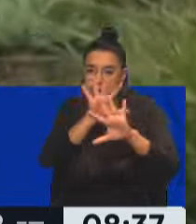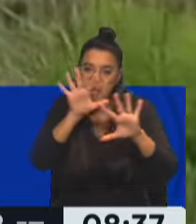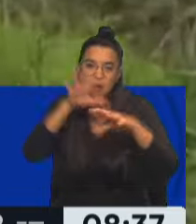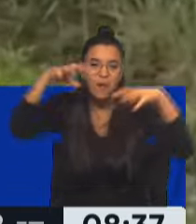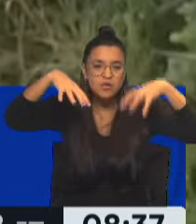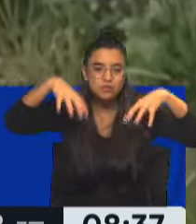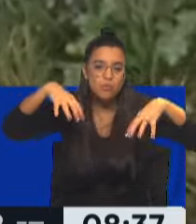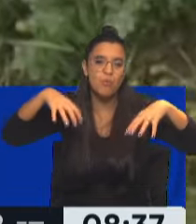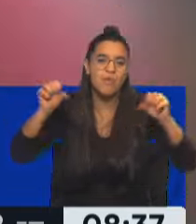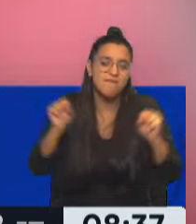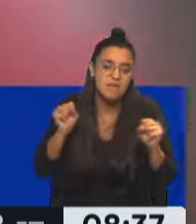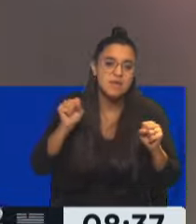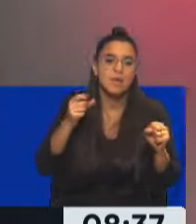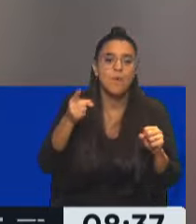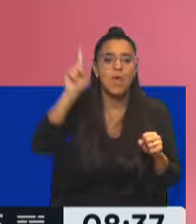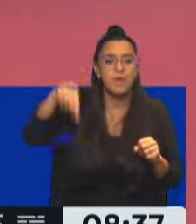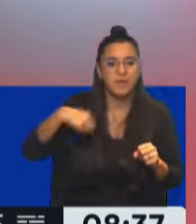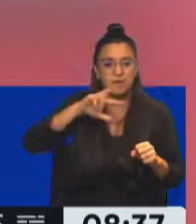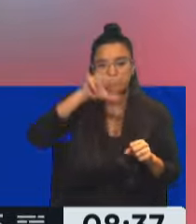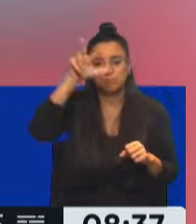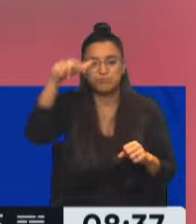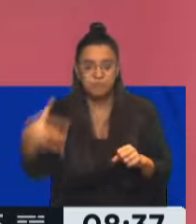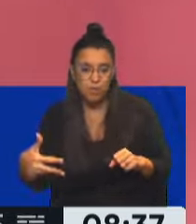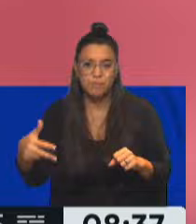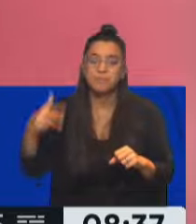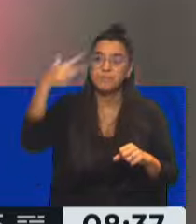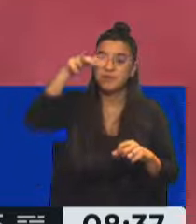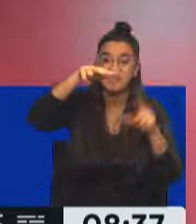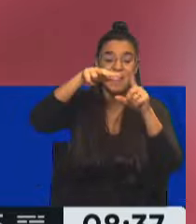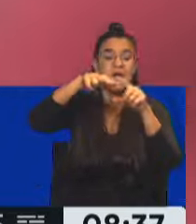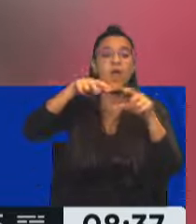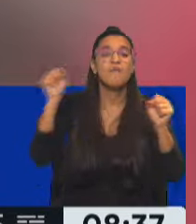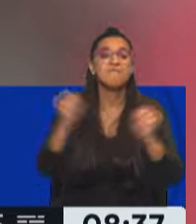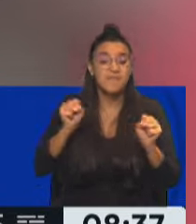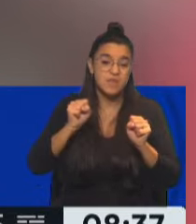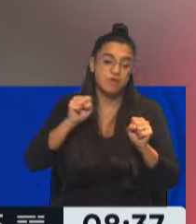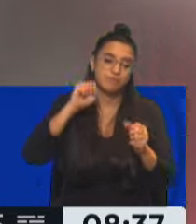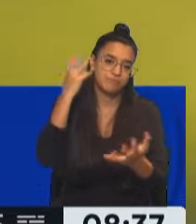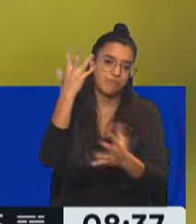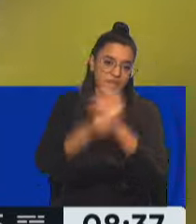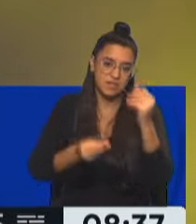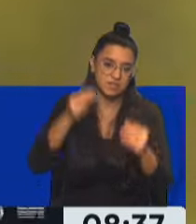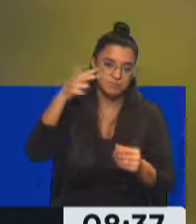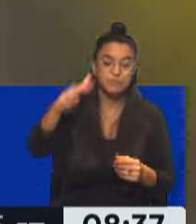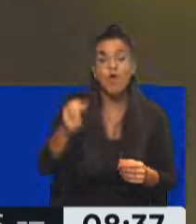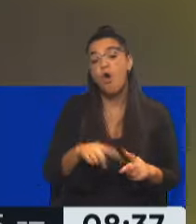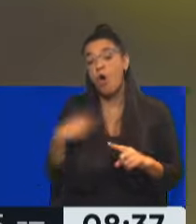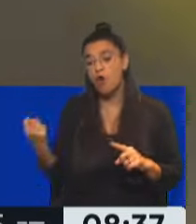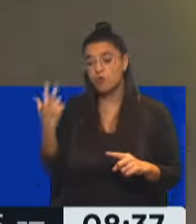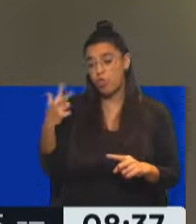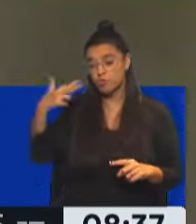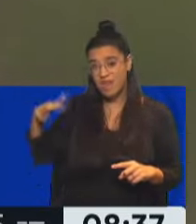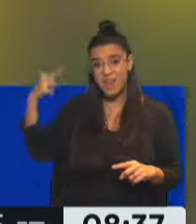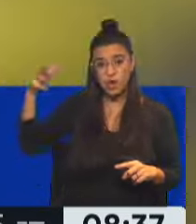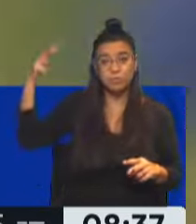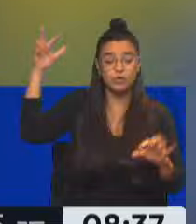temperaturas frías lo que pudo haber provocado el congelamiento de las palas del rotor sin embargo otros dos helicópteros que iban junto con el accidentado